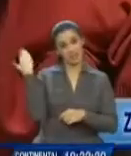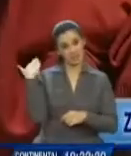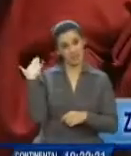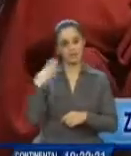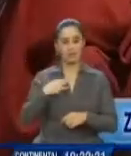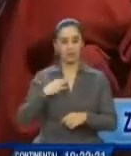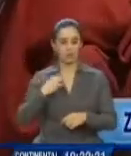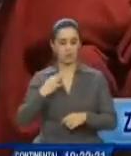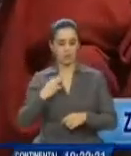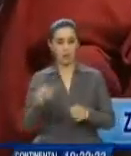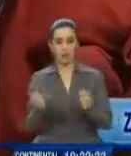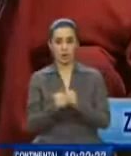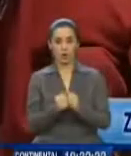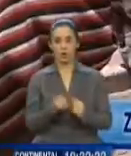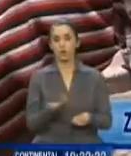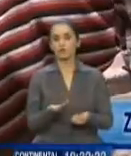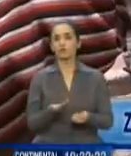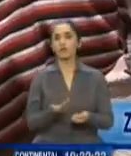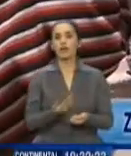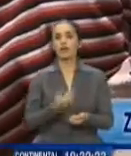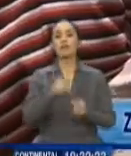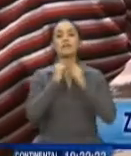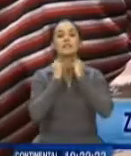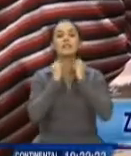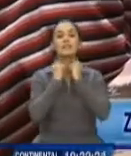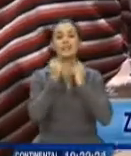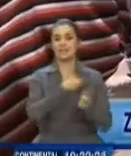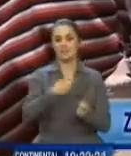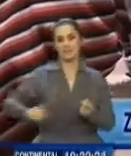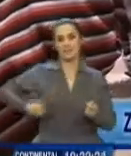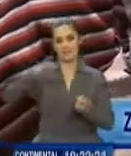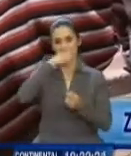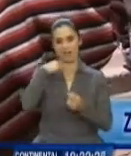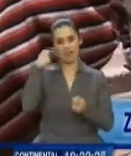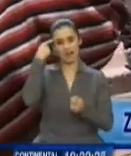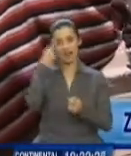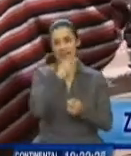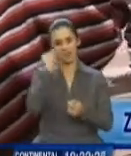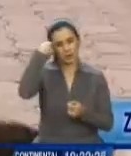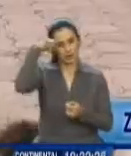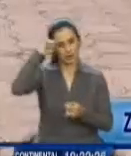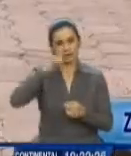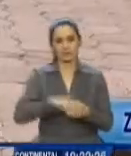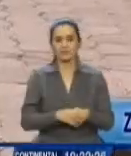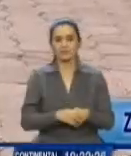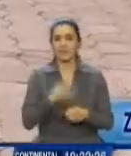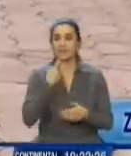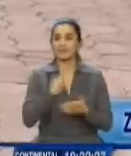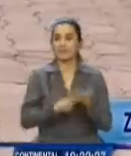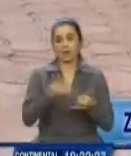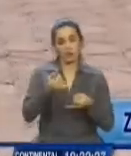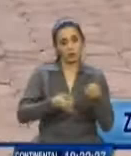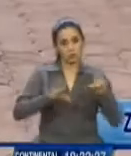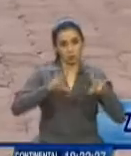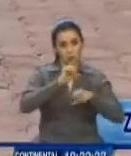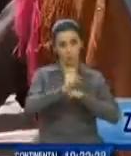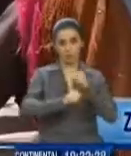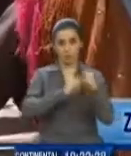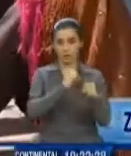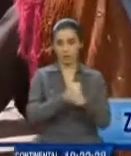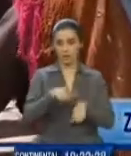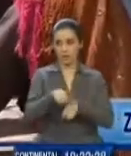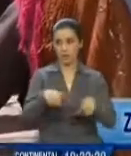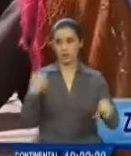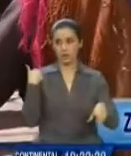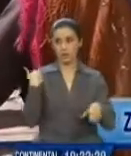salesianos el presidente Rafael Correa, quienes compartieron con él, recuerdan, varios momentos. Nos comentan que en los últimos 8 años la localidad